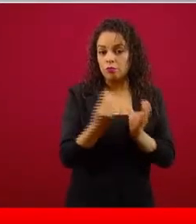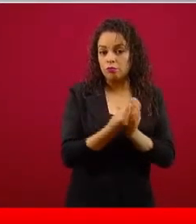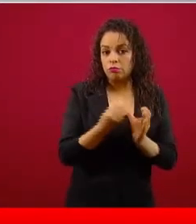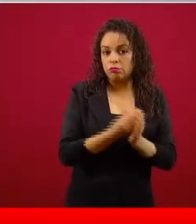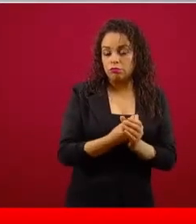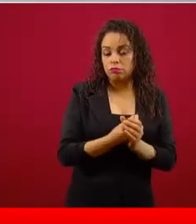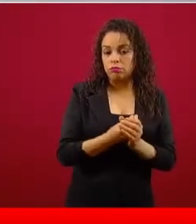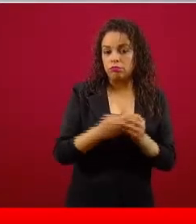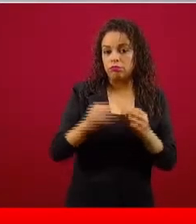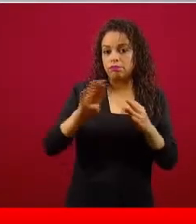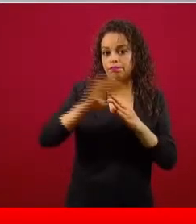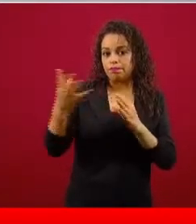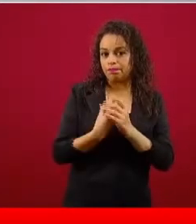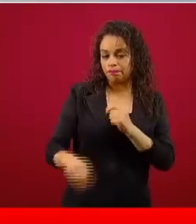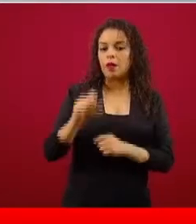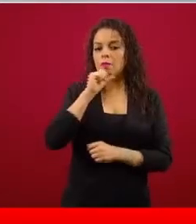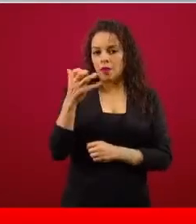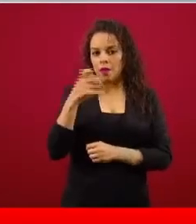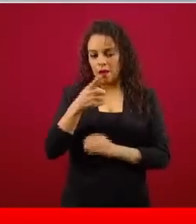que también construyeron.